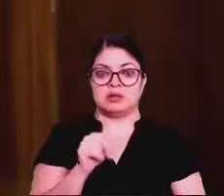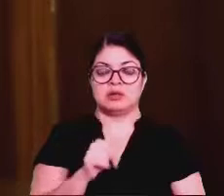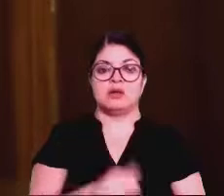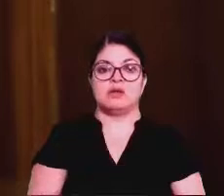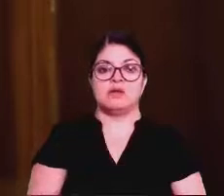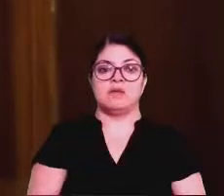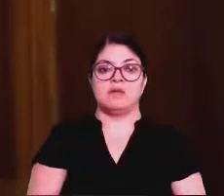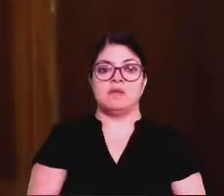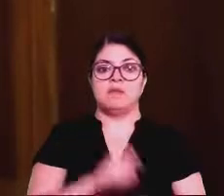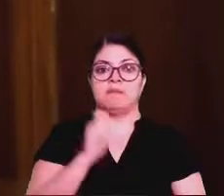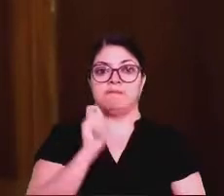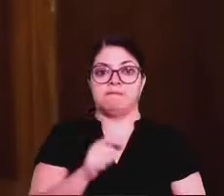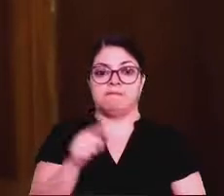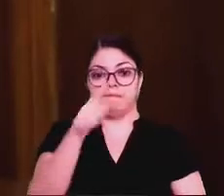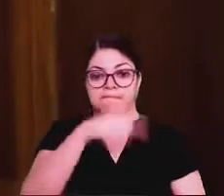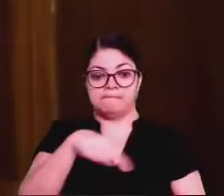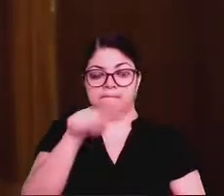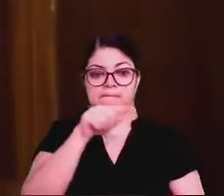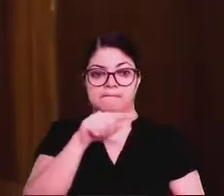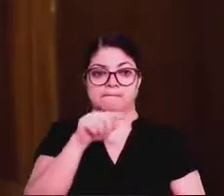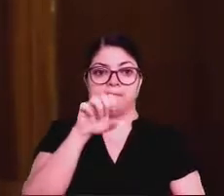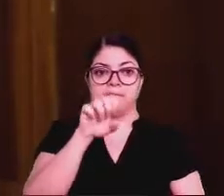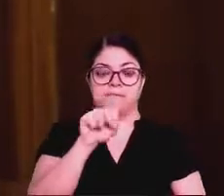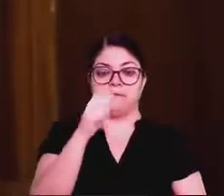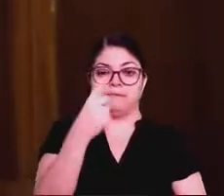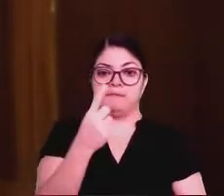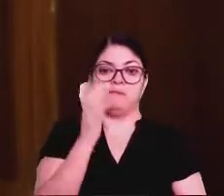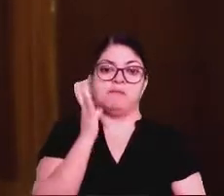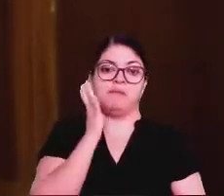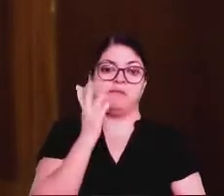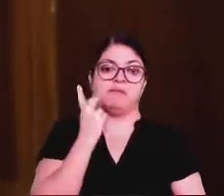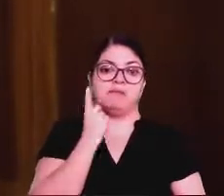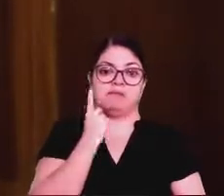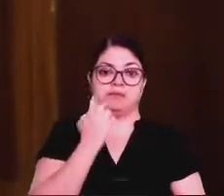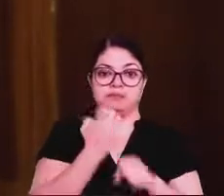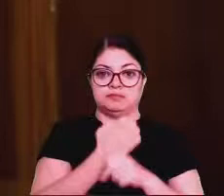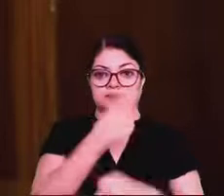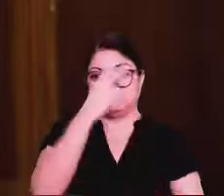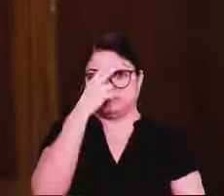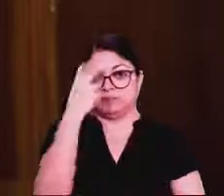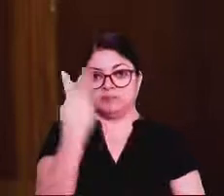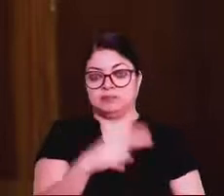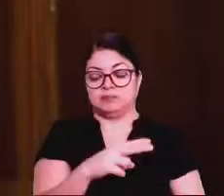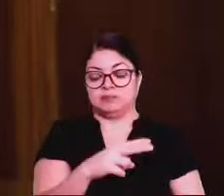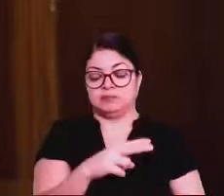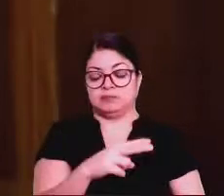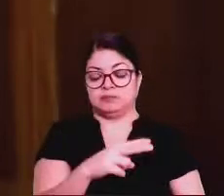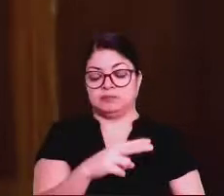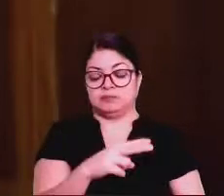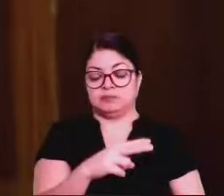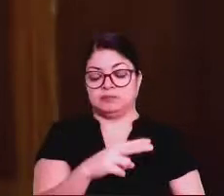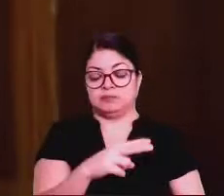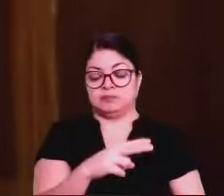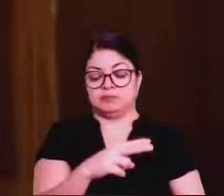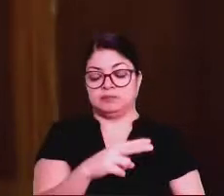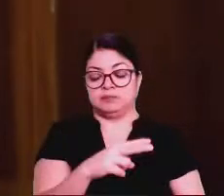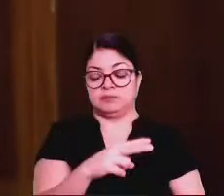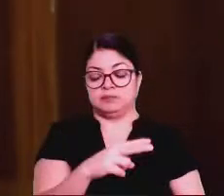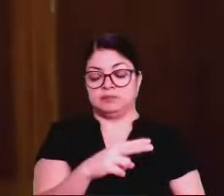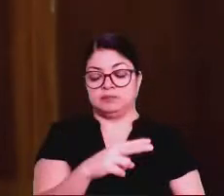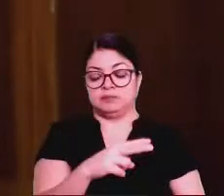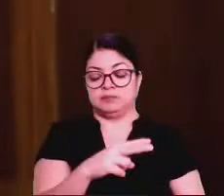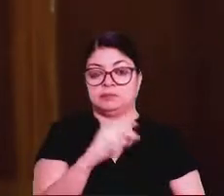en la honorable 61ª legislatura mexiquense y en el ejercicio de mis facultades